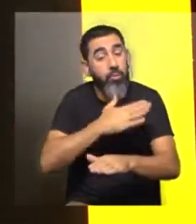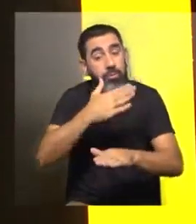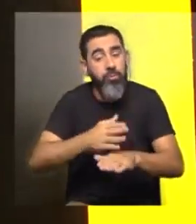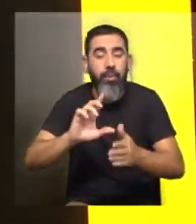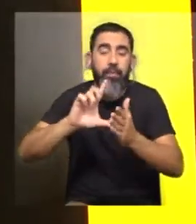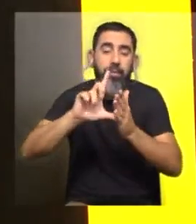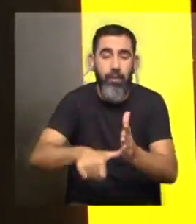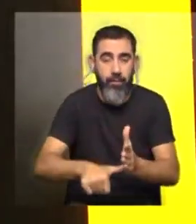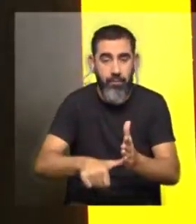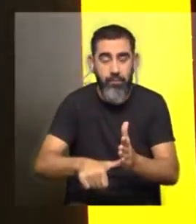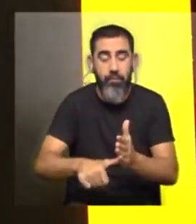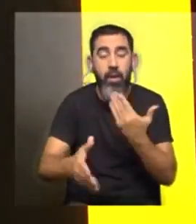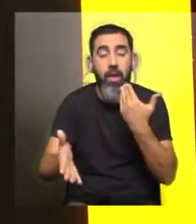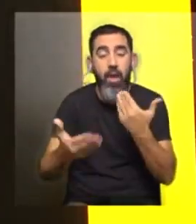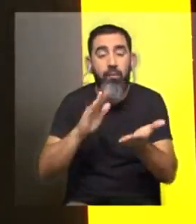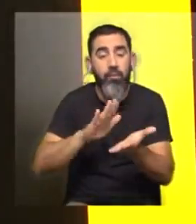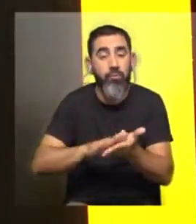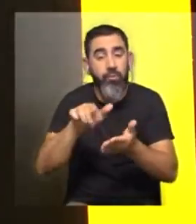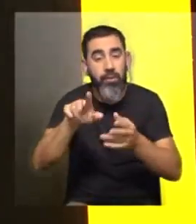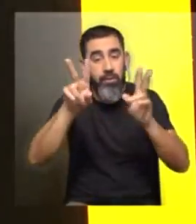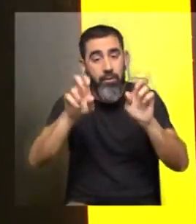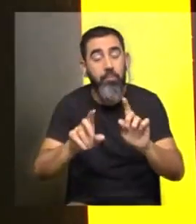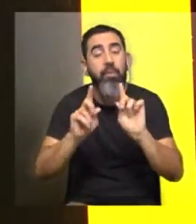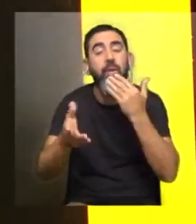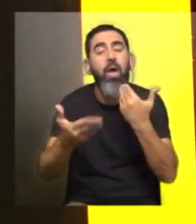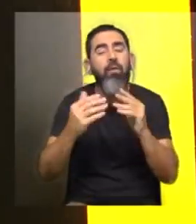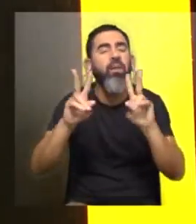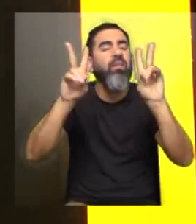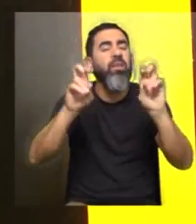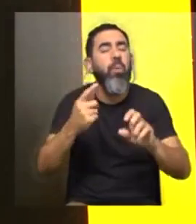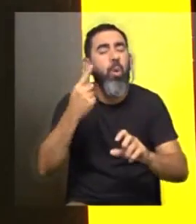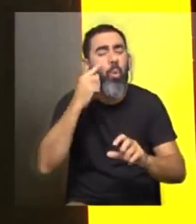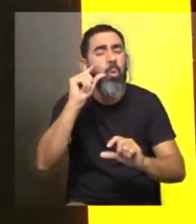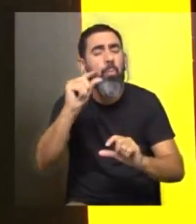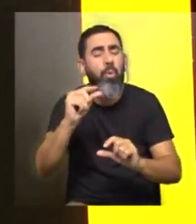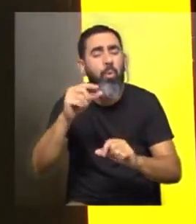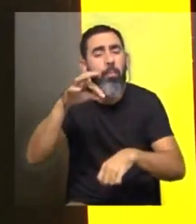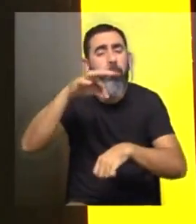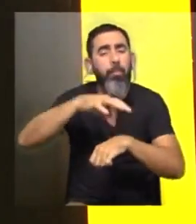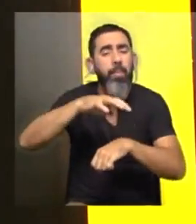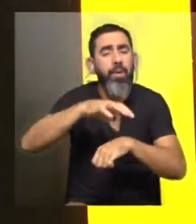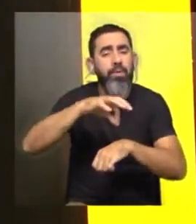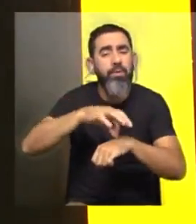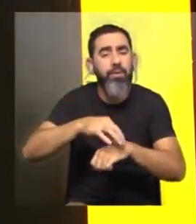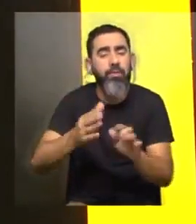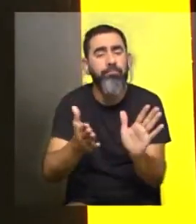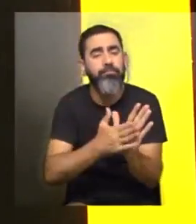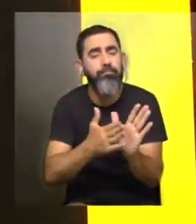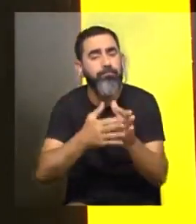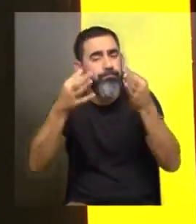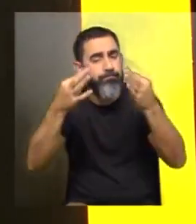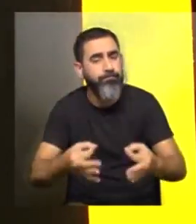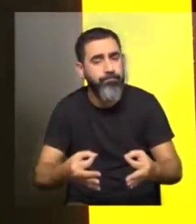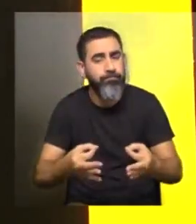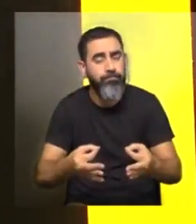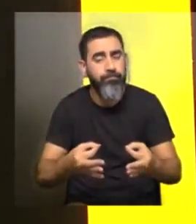tarde. Vamos a hablar un poco de eso, pero también vamos a hablar de otra cosa que conocemos poco, que es la medicina basada en evidencias, que a pesar